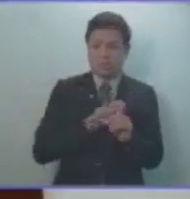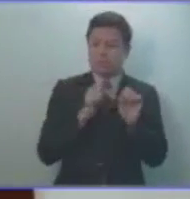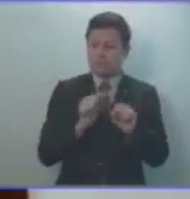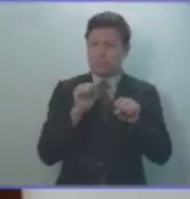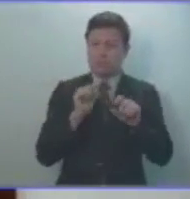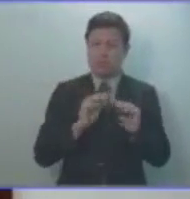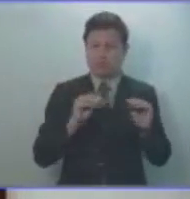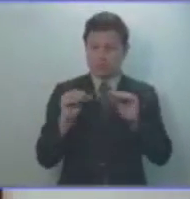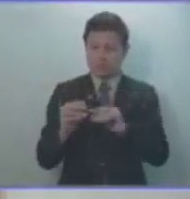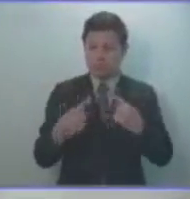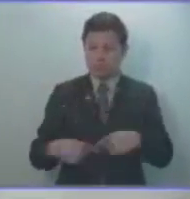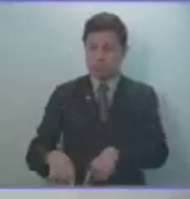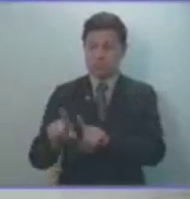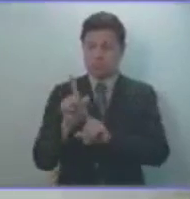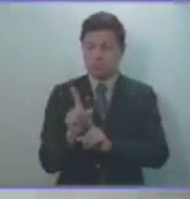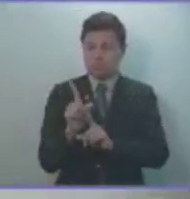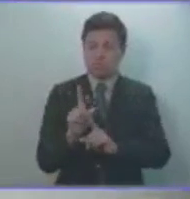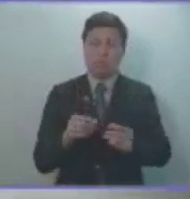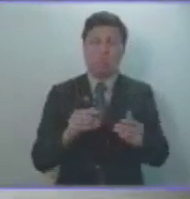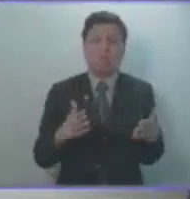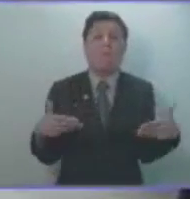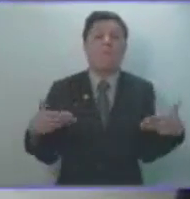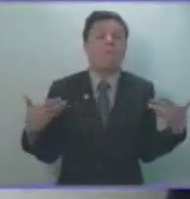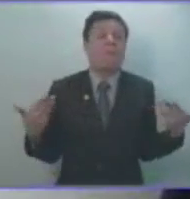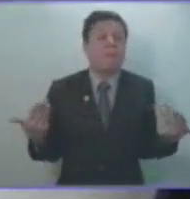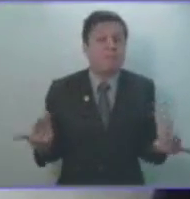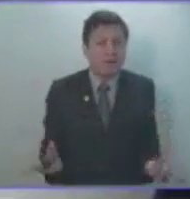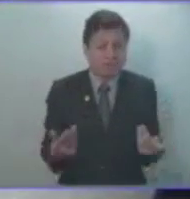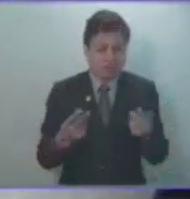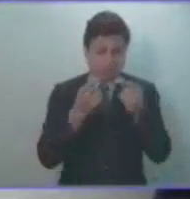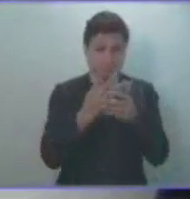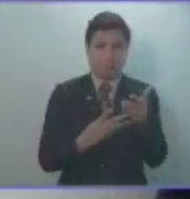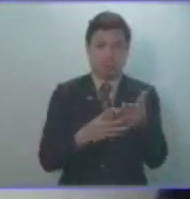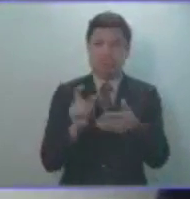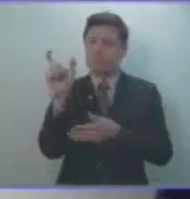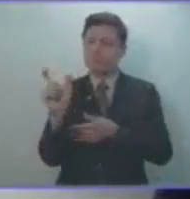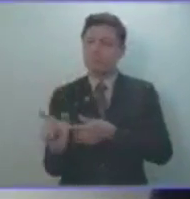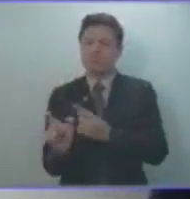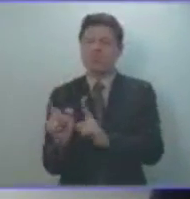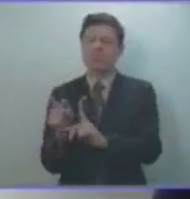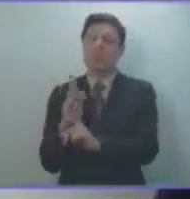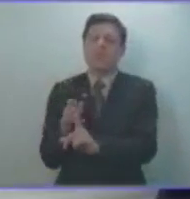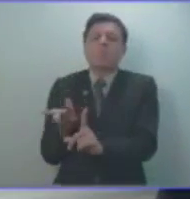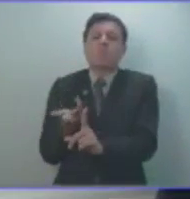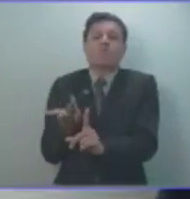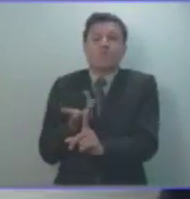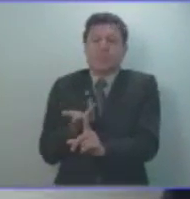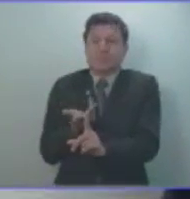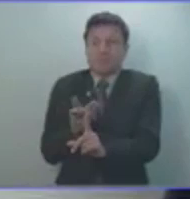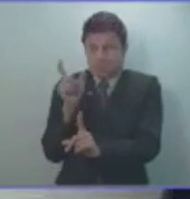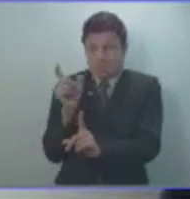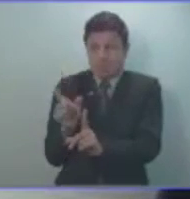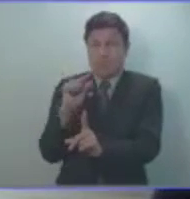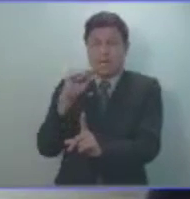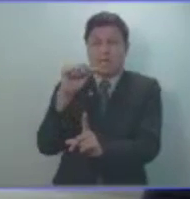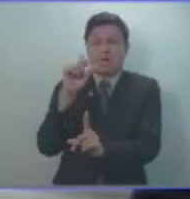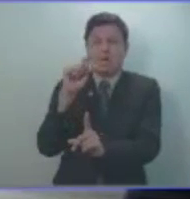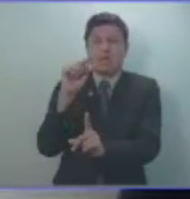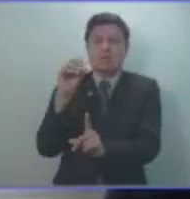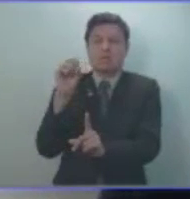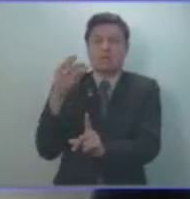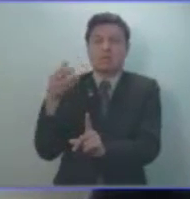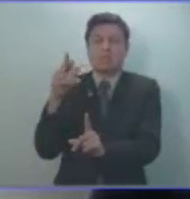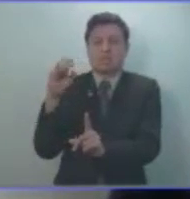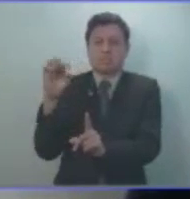una frontera de para qué son o no destinados esos recursos. ¿Por qué? Porque